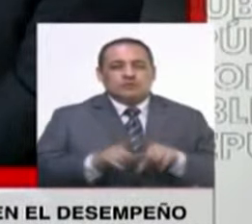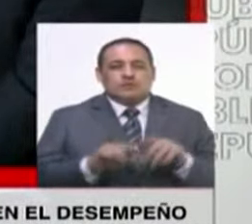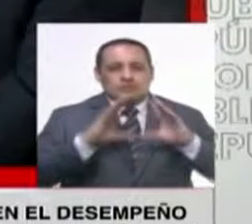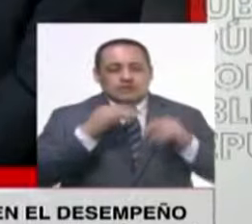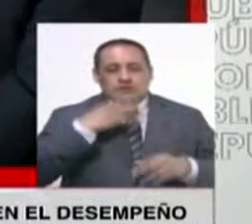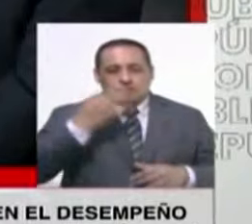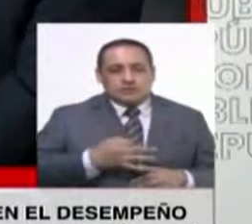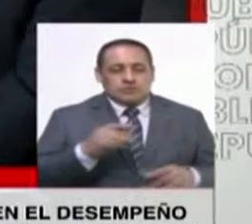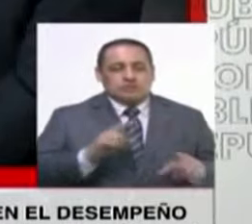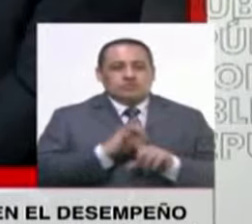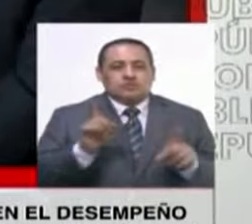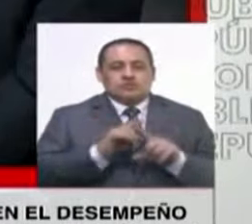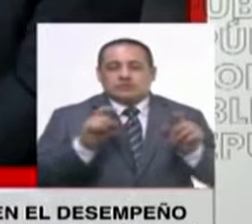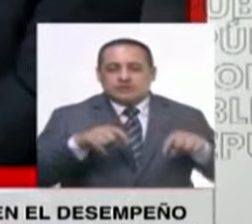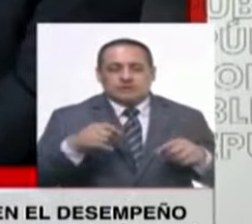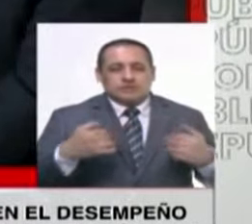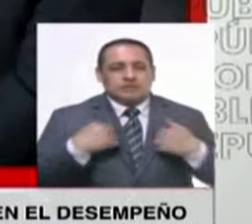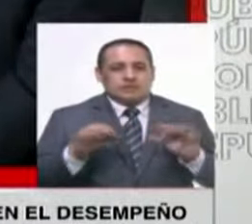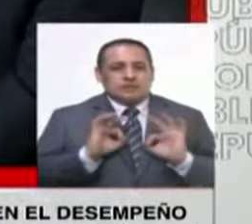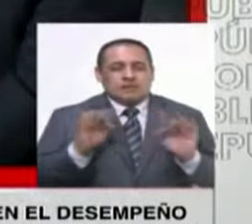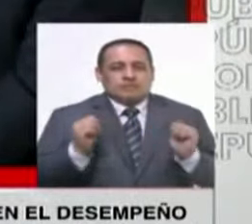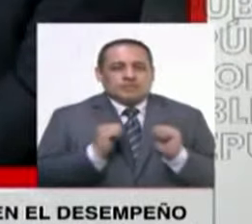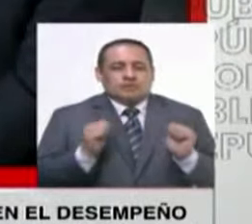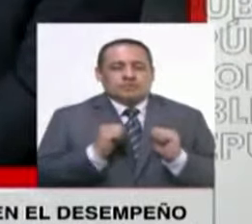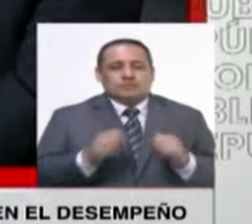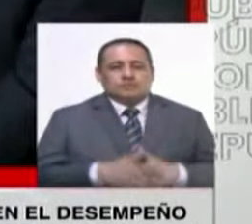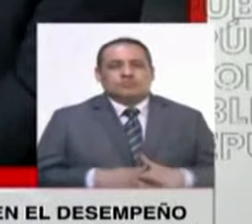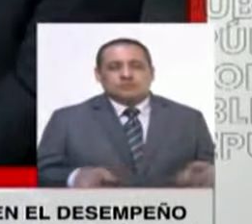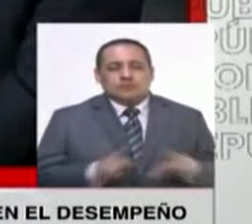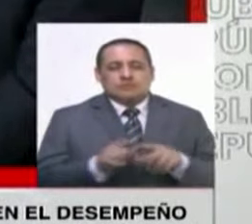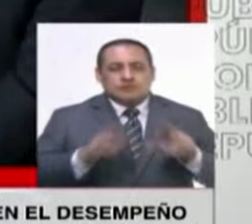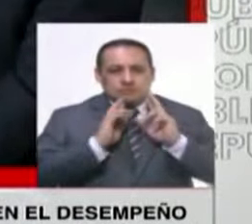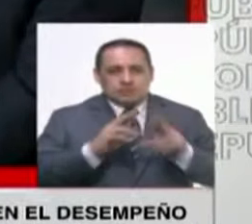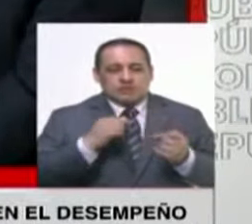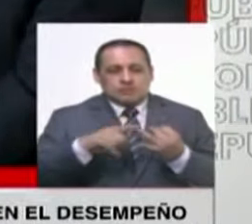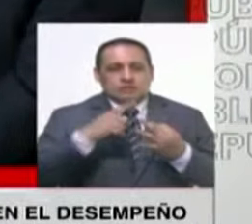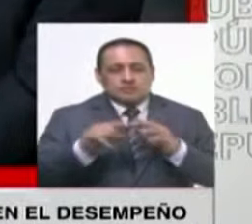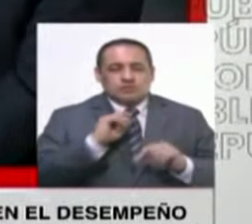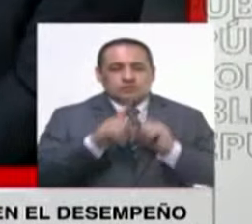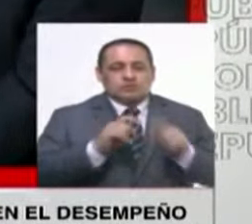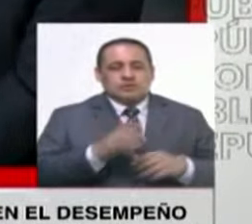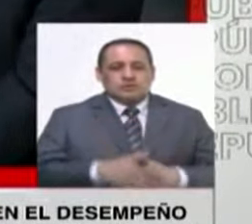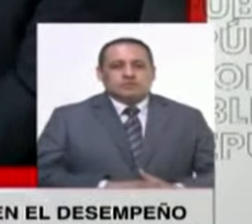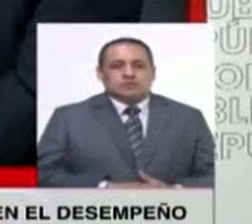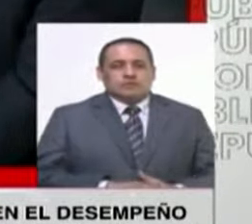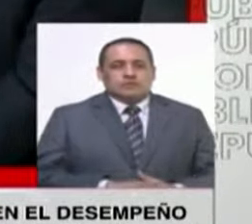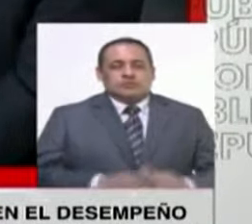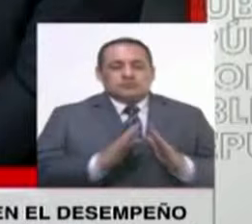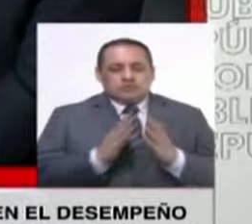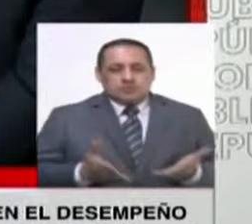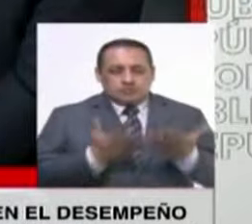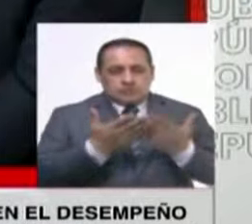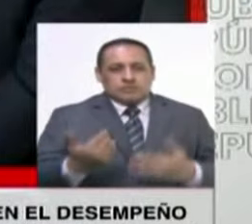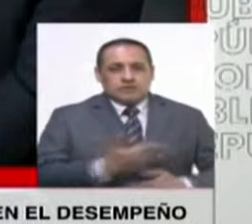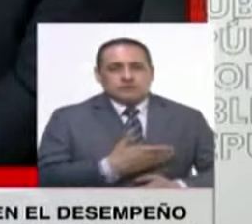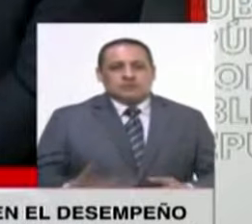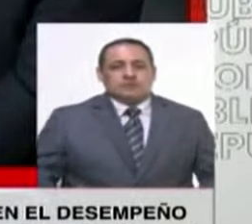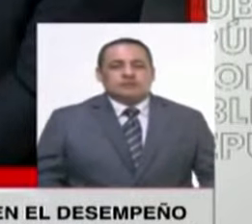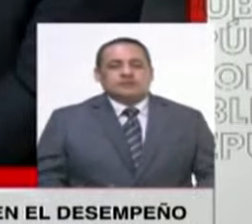la verdad, entonces no debe tener ningún temor de responder las preguntas que vamos a hacer. Por su intermedio, presidente.